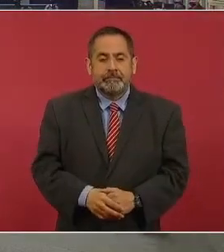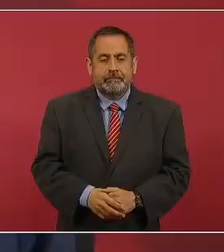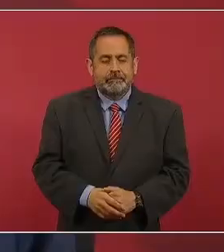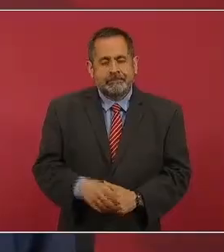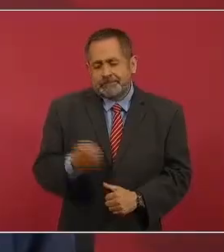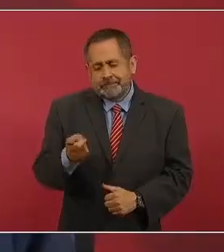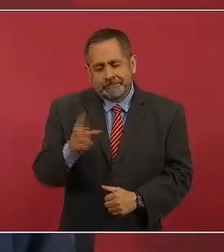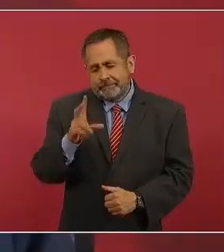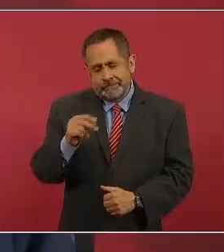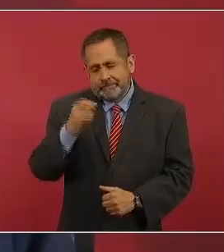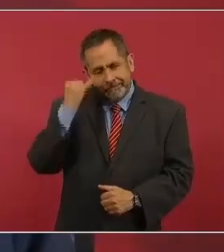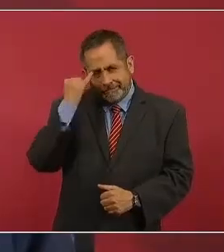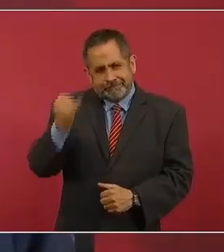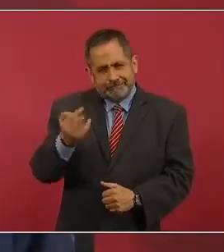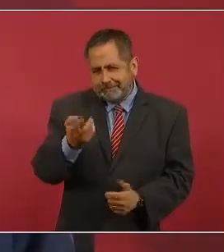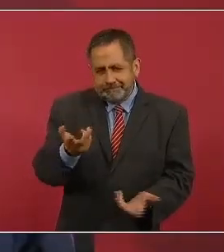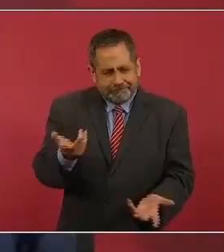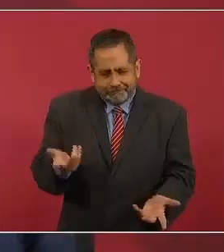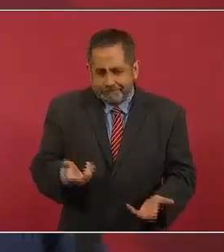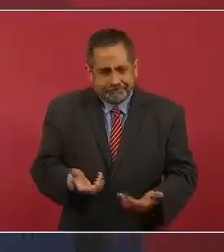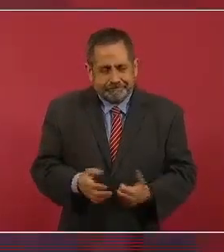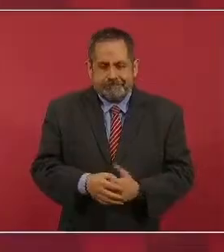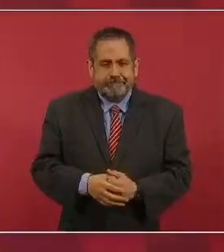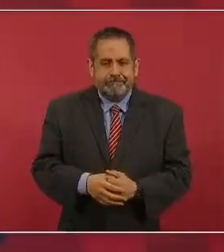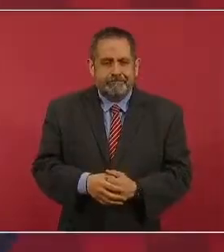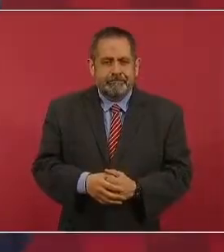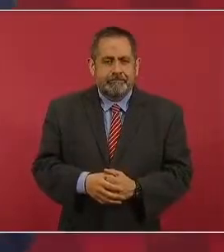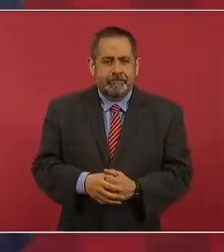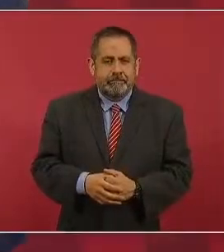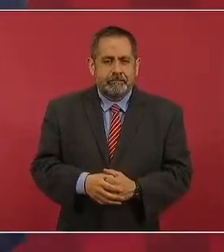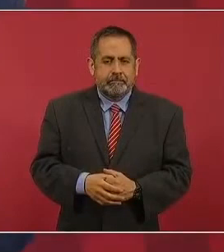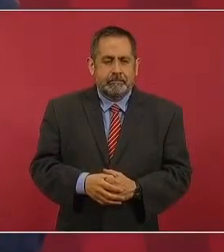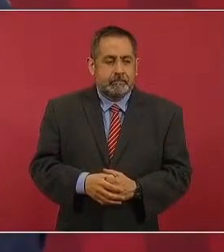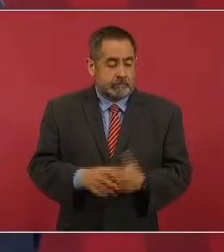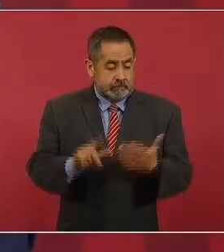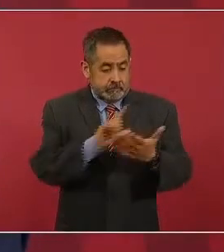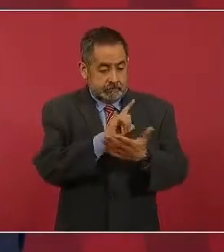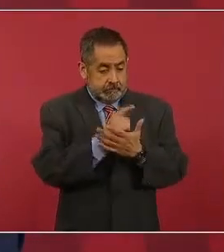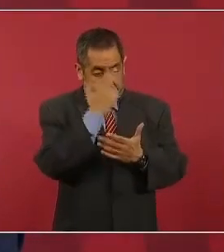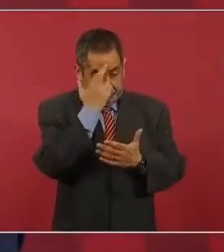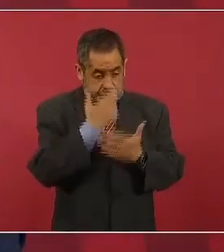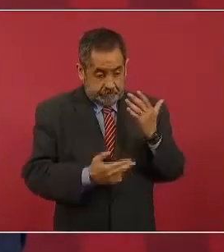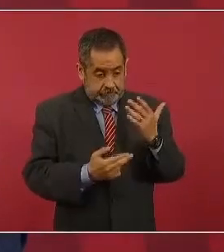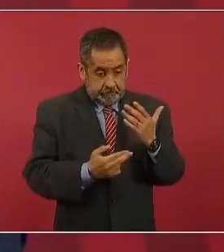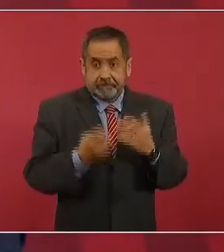Eso no. O sea, nada que sea ilegal.